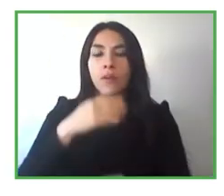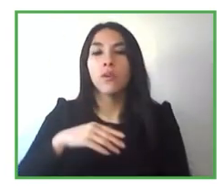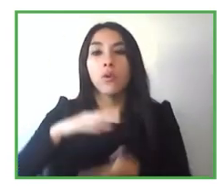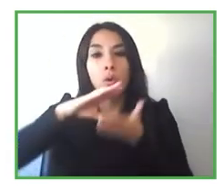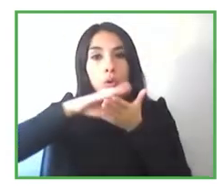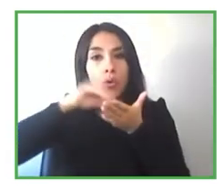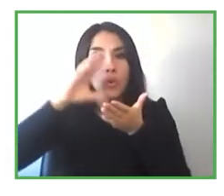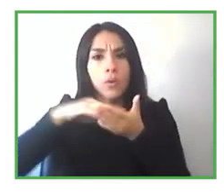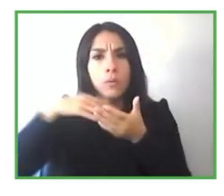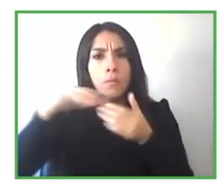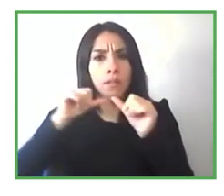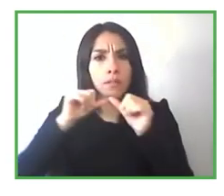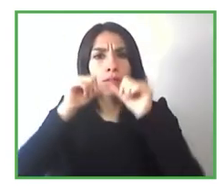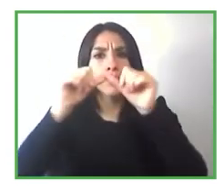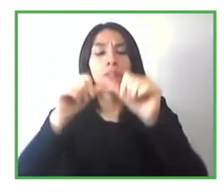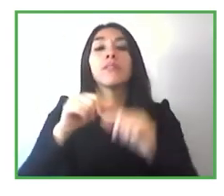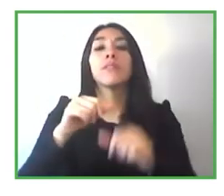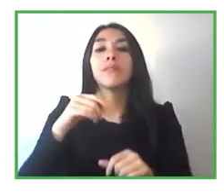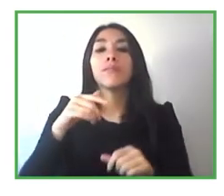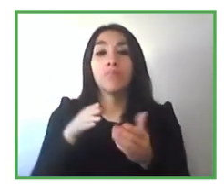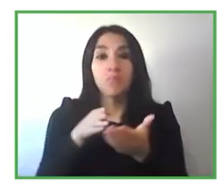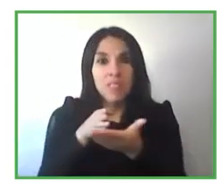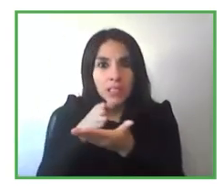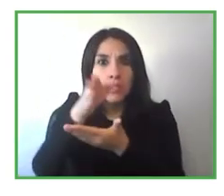con el programa de pasantía en